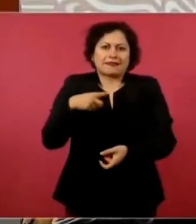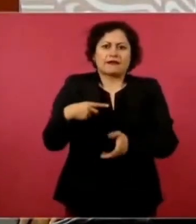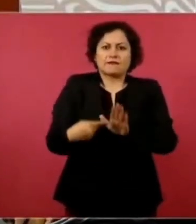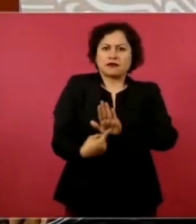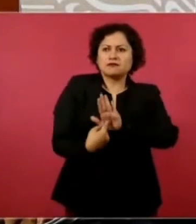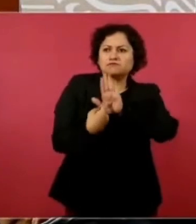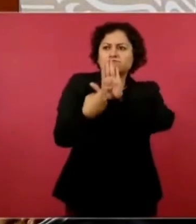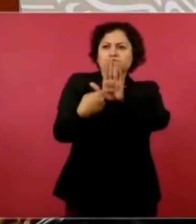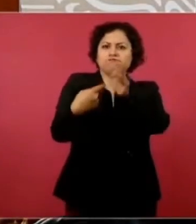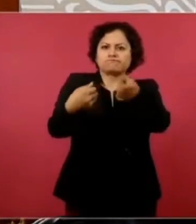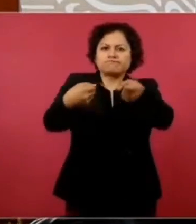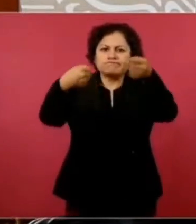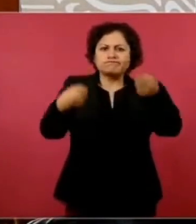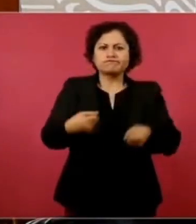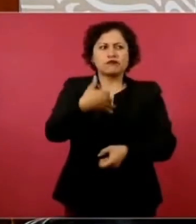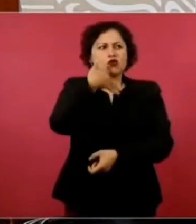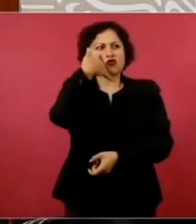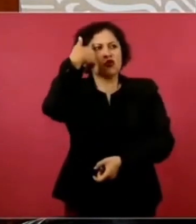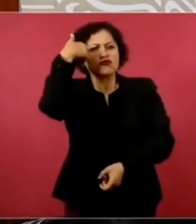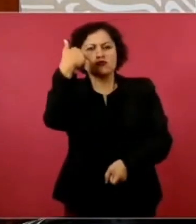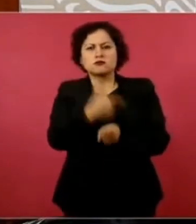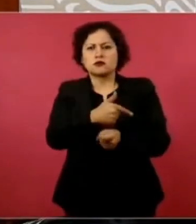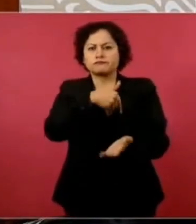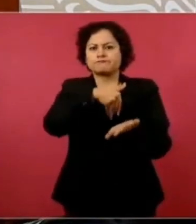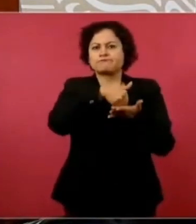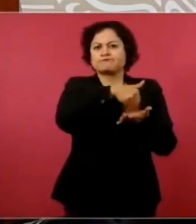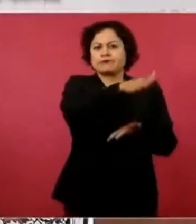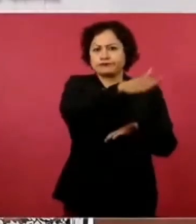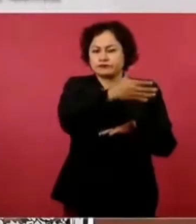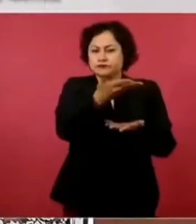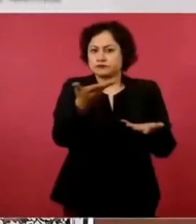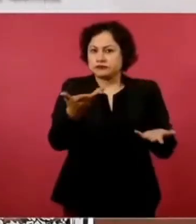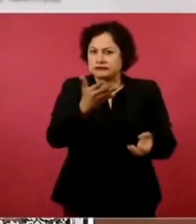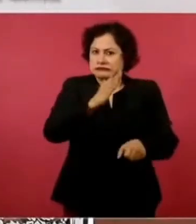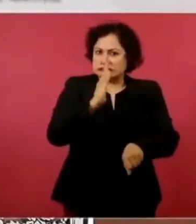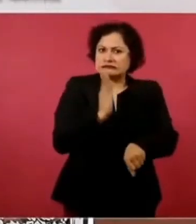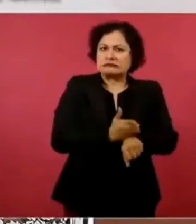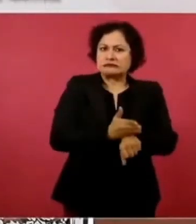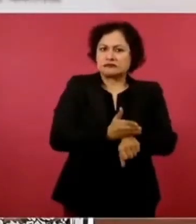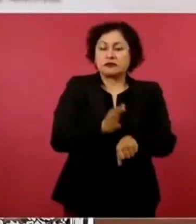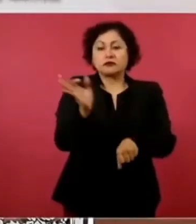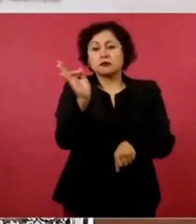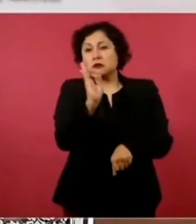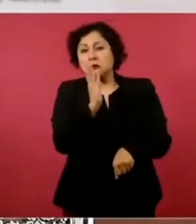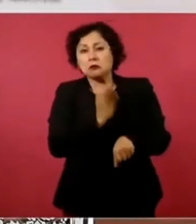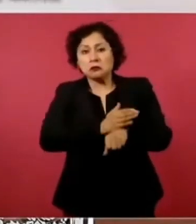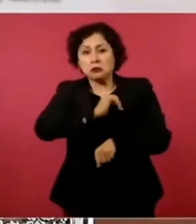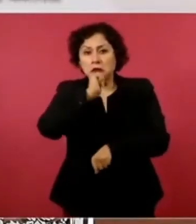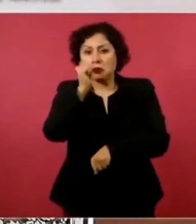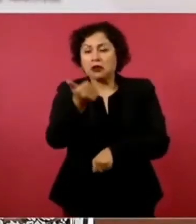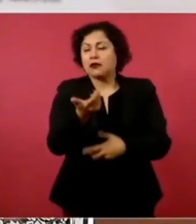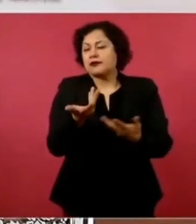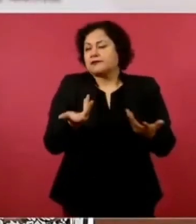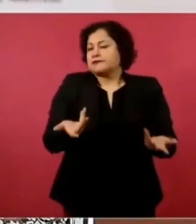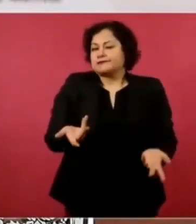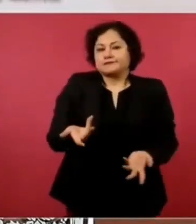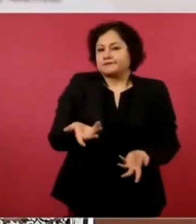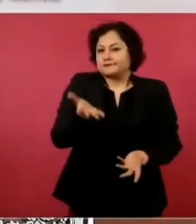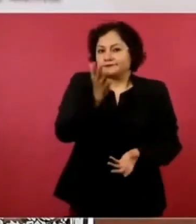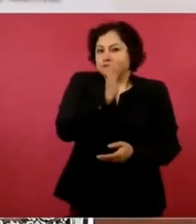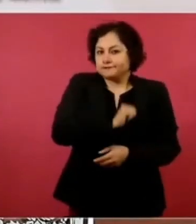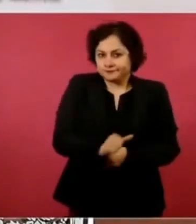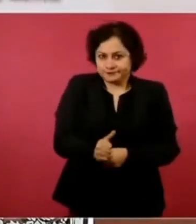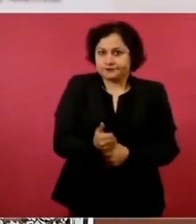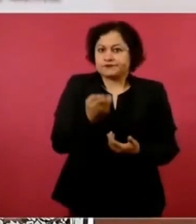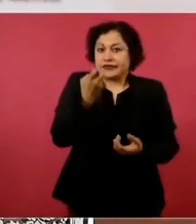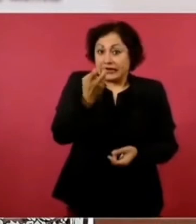puede. Y ese es el enfoque político que se tiene.